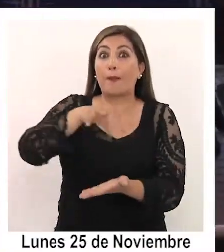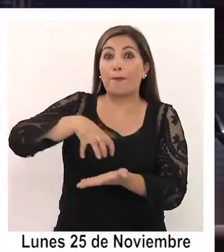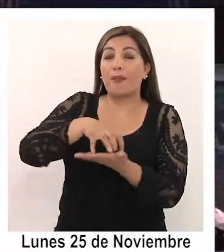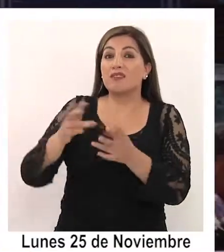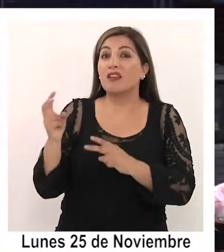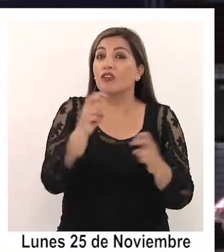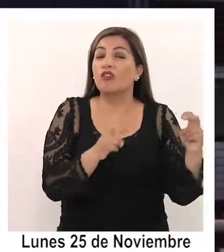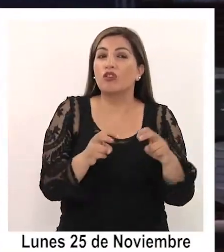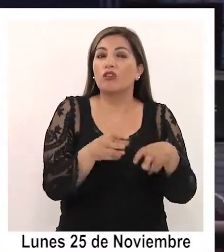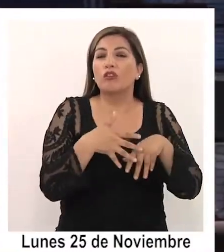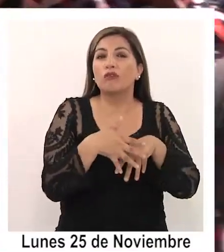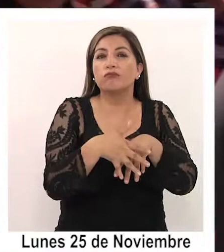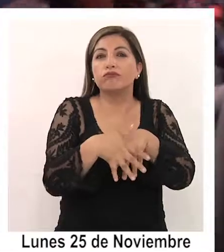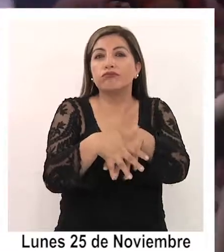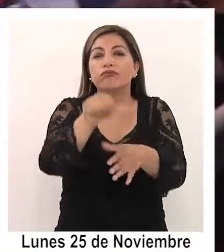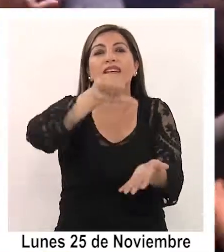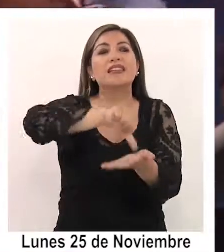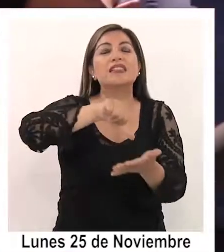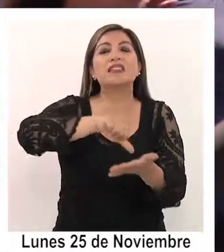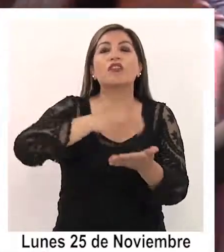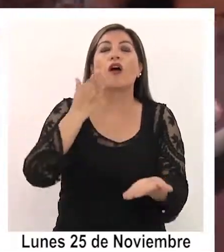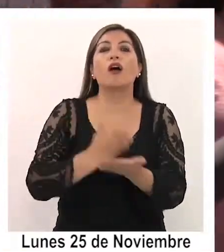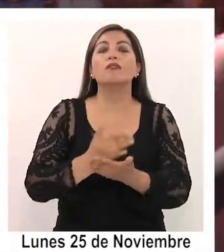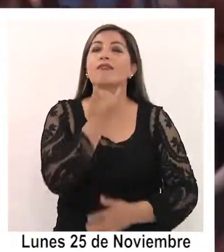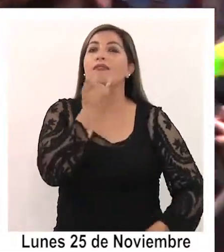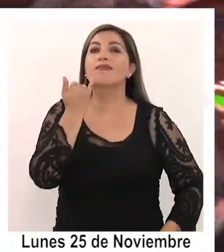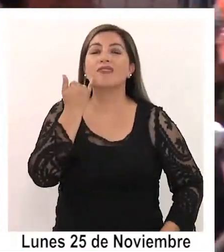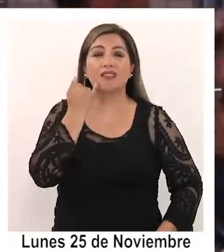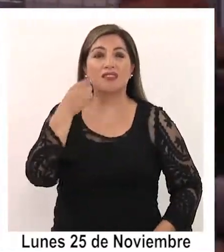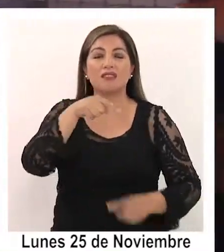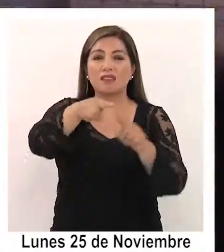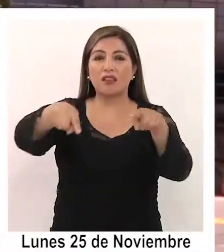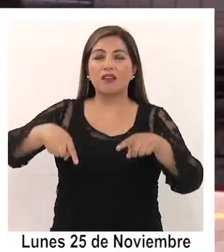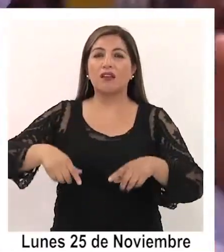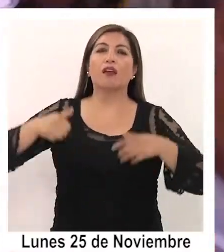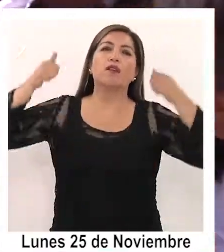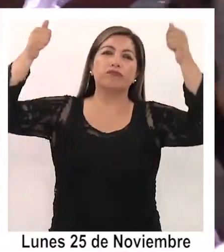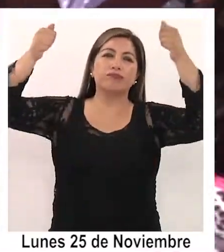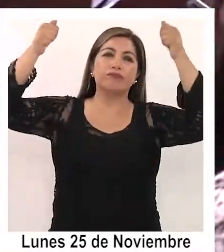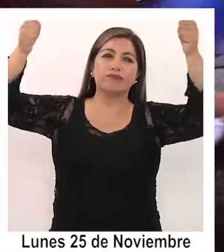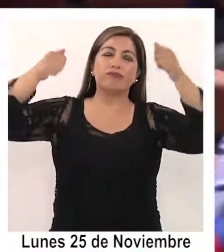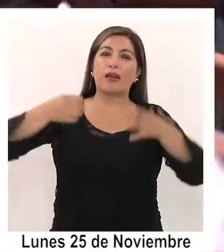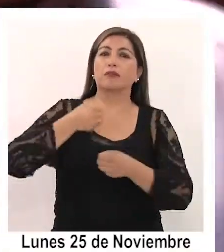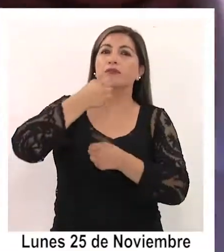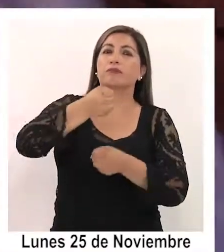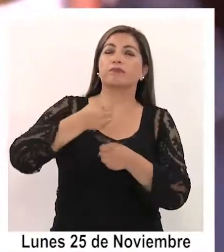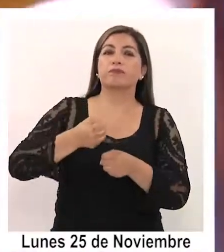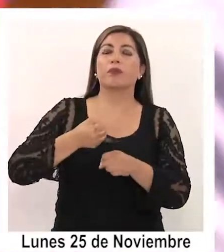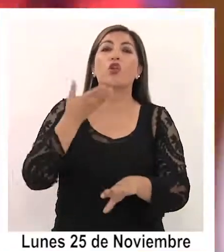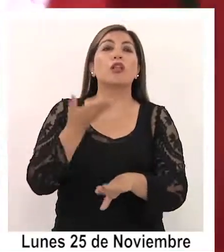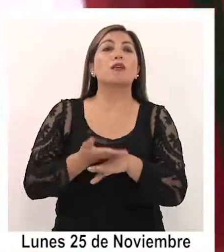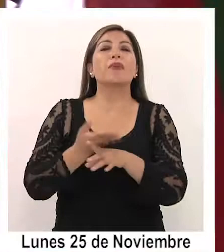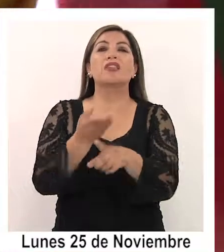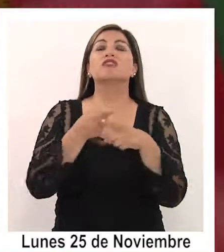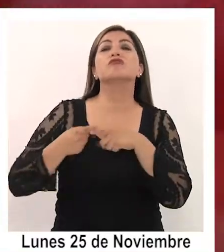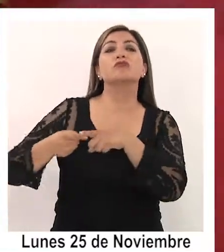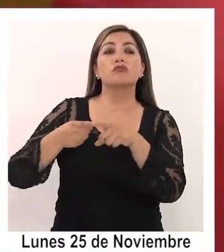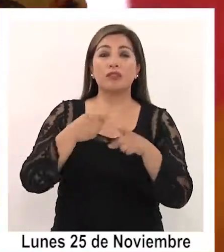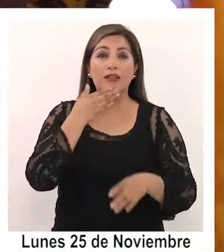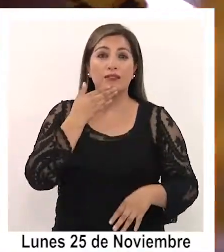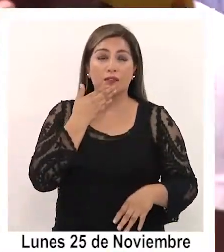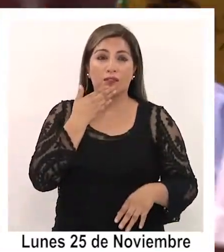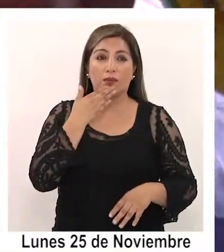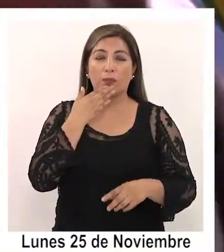Condell, recorrió calles del centro hasta la Intendencia de Tarapacá, con pancartas y lienzos alusivos a las demandas sociales,